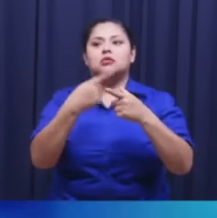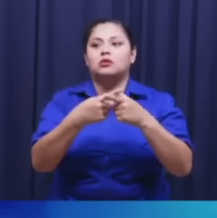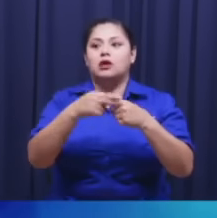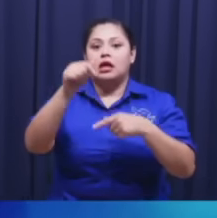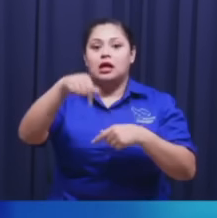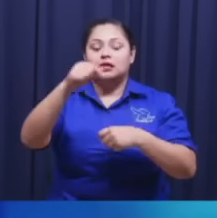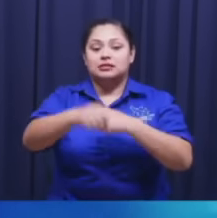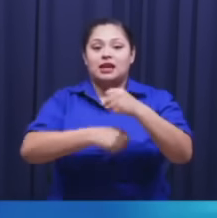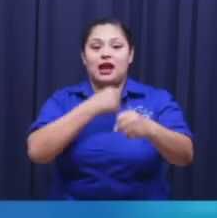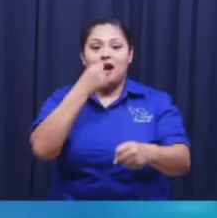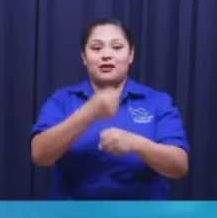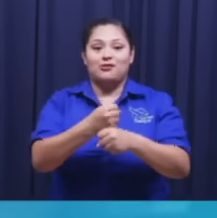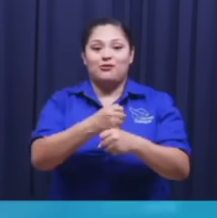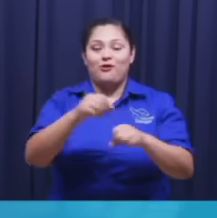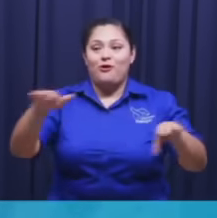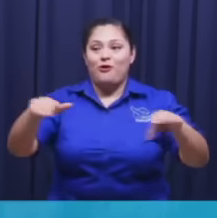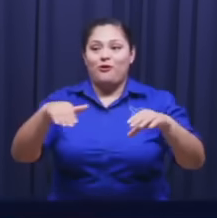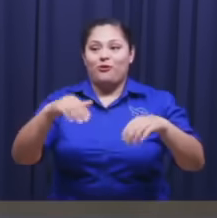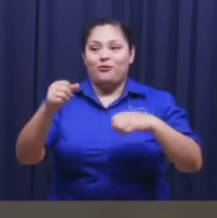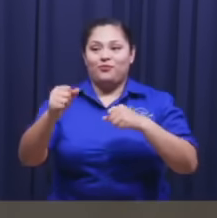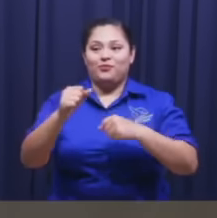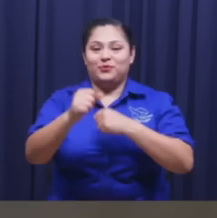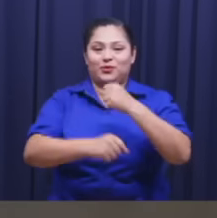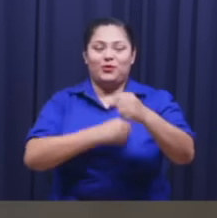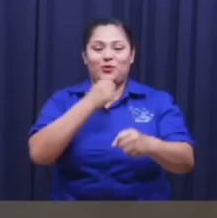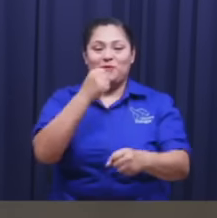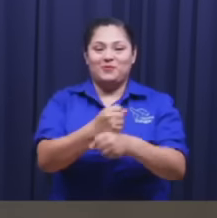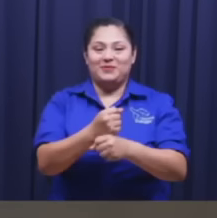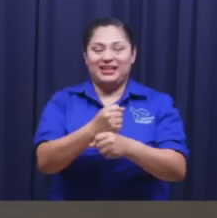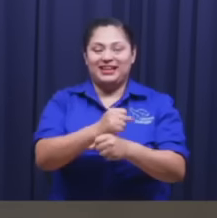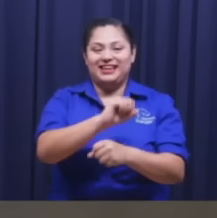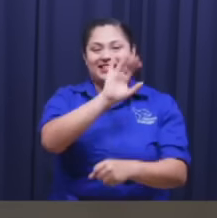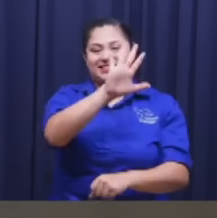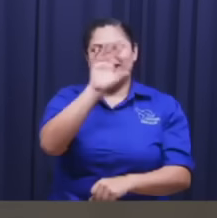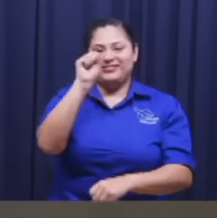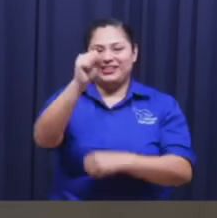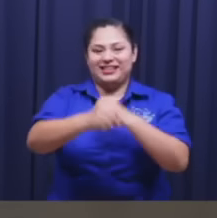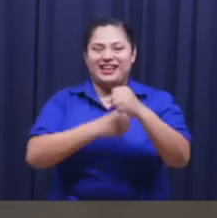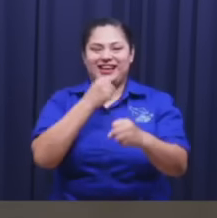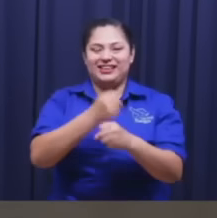Este año. No, hombre, voy a hacer las cuentas después cuando pase de aquí.